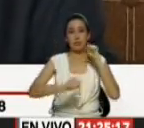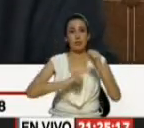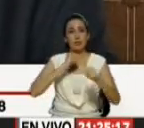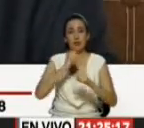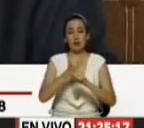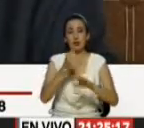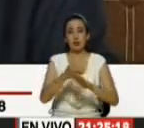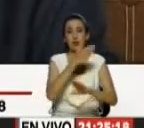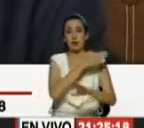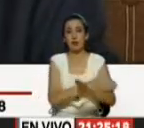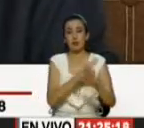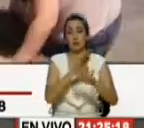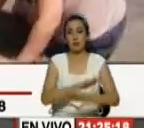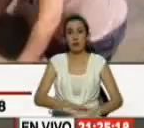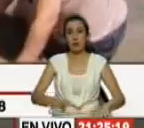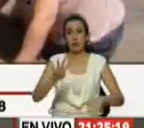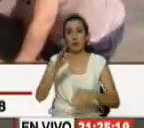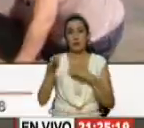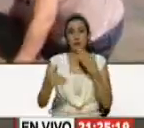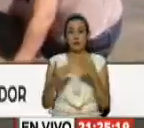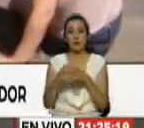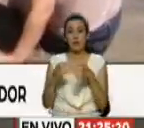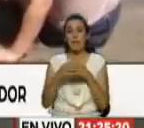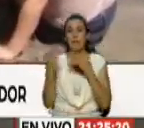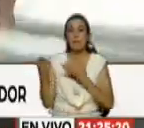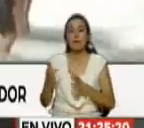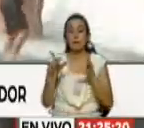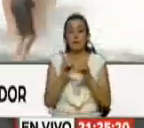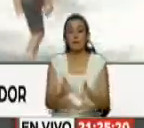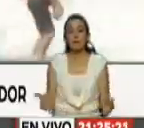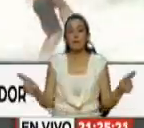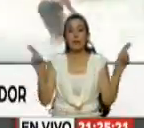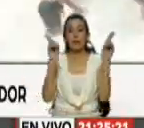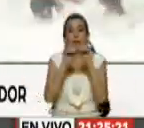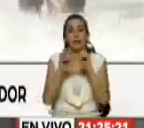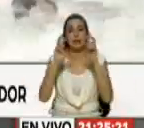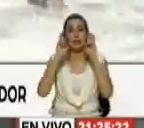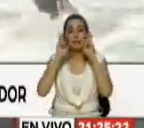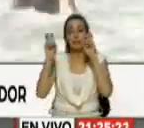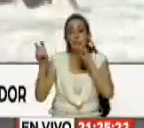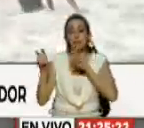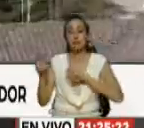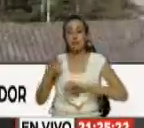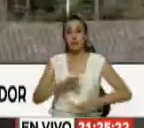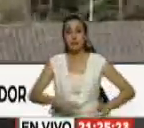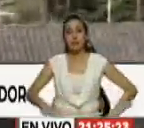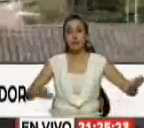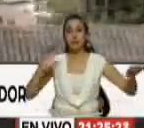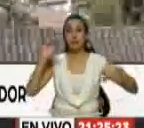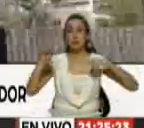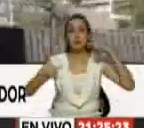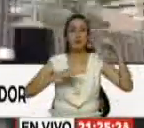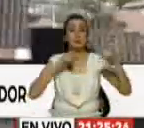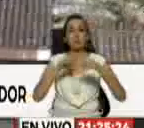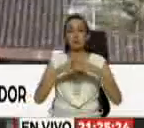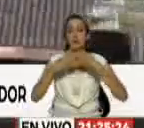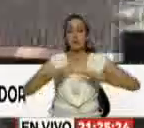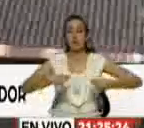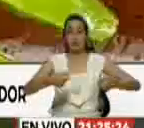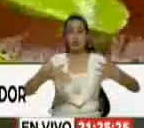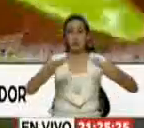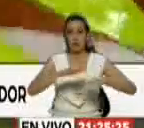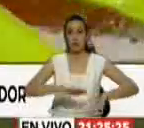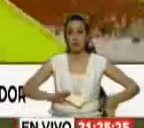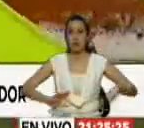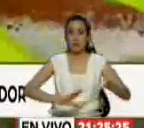Yo pienso que vamos a llegar a un 40% posiblemente. De acuerdo a los datos, el turismo en Ecuador es ya el tercer rubro de ingreso de divisas